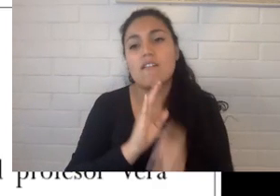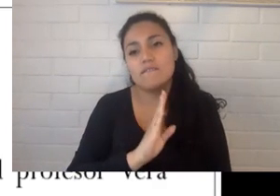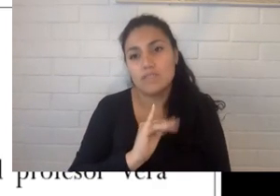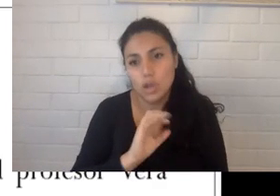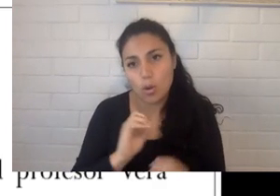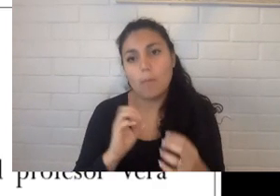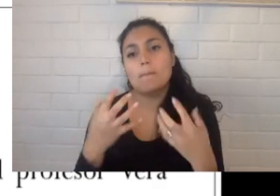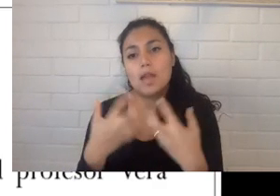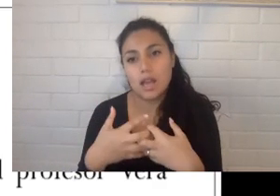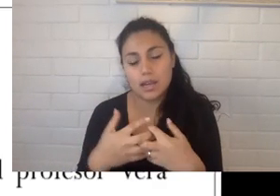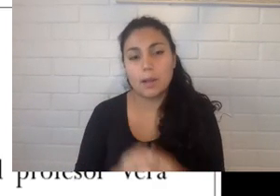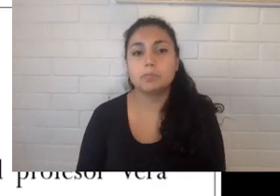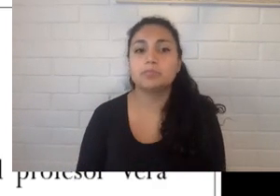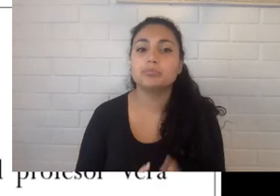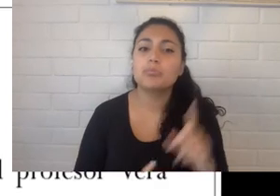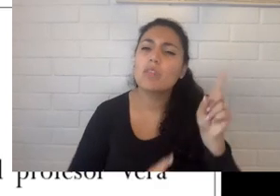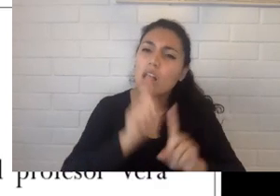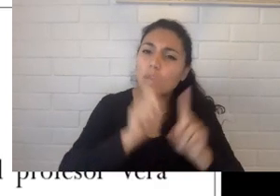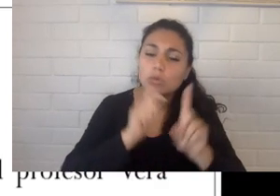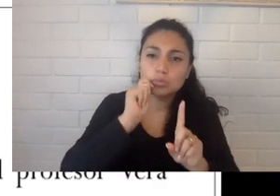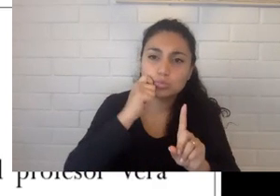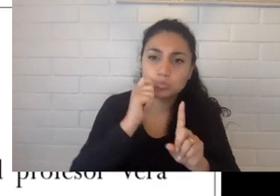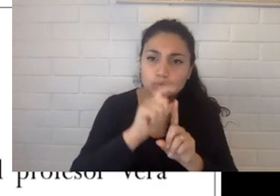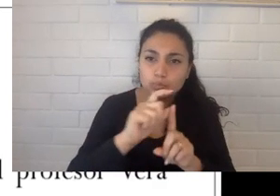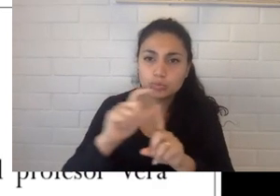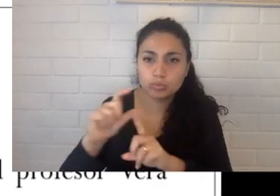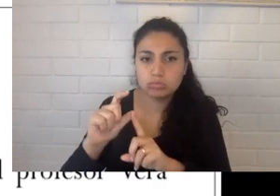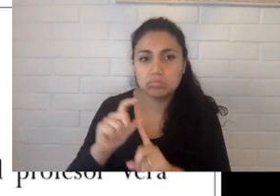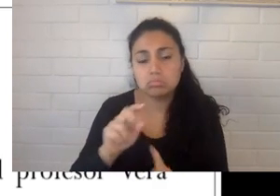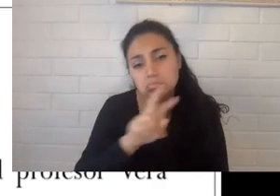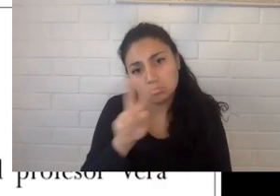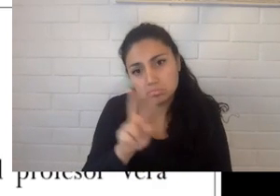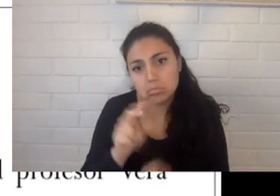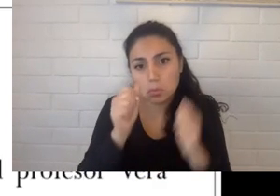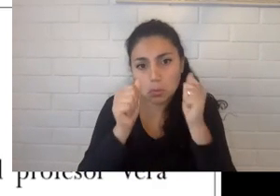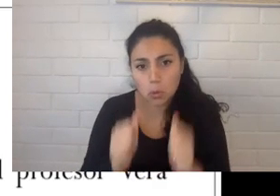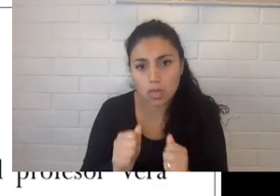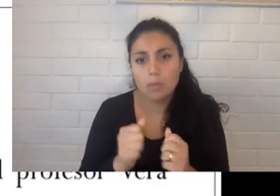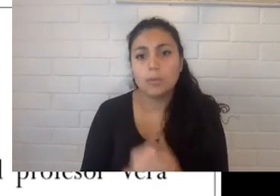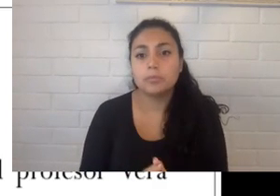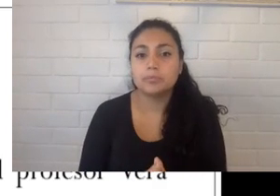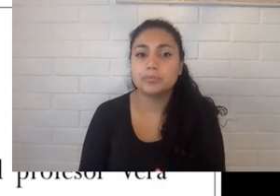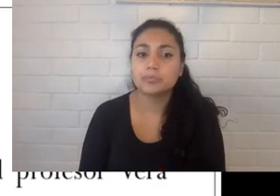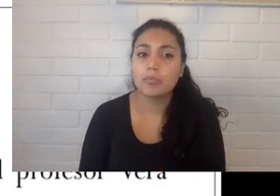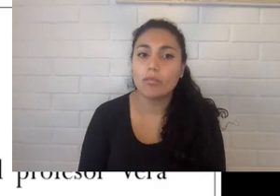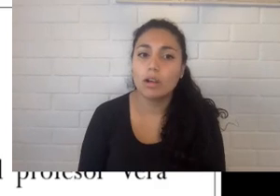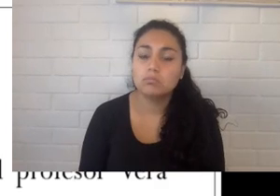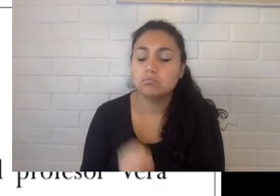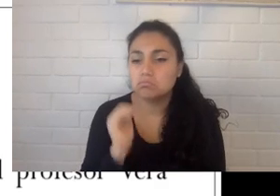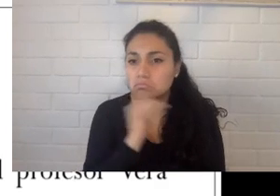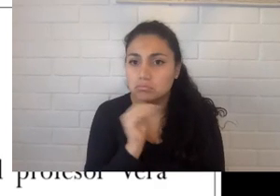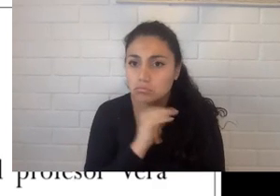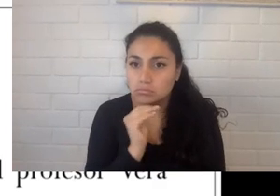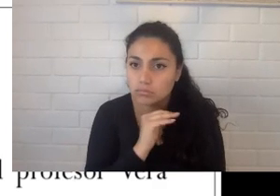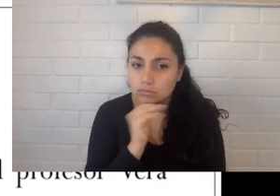Tenemos acá algunas definiciones que es importante que al menos podamos tensionar muy